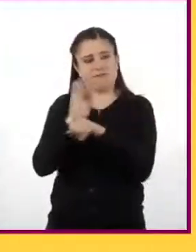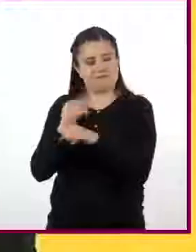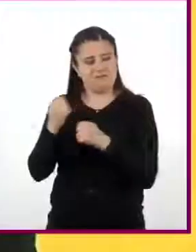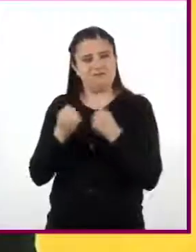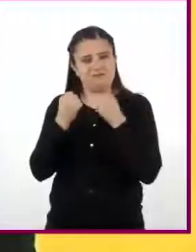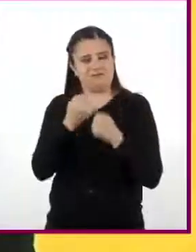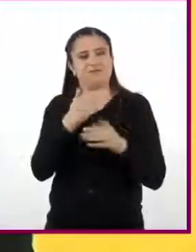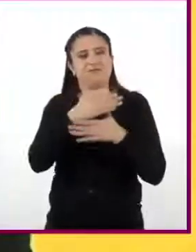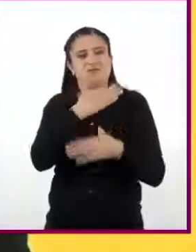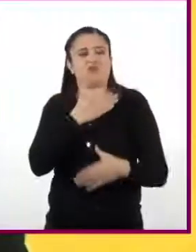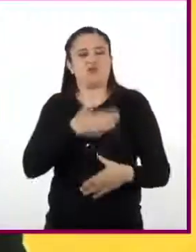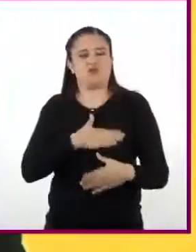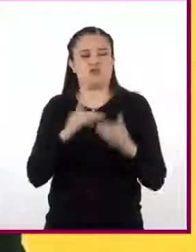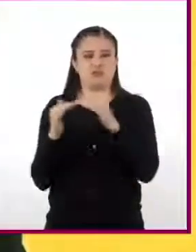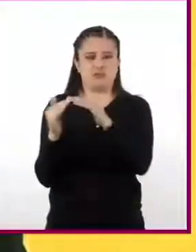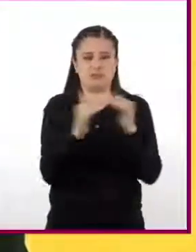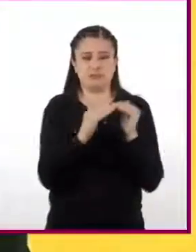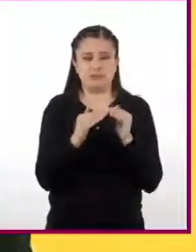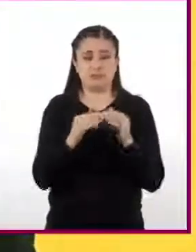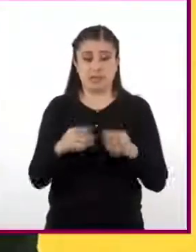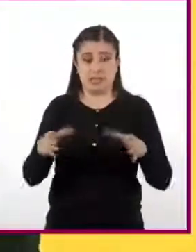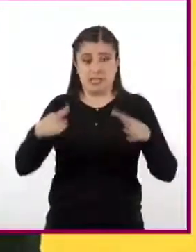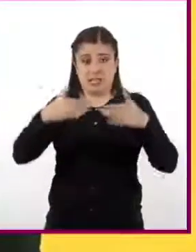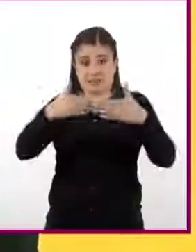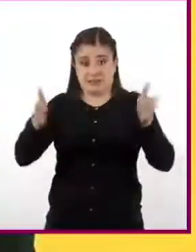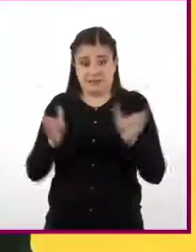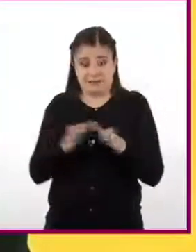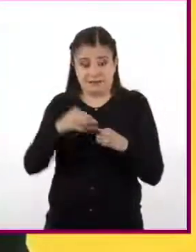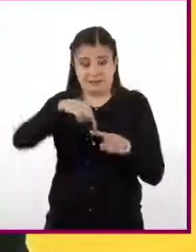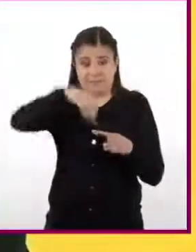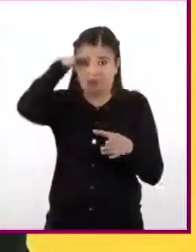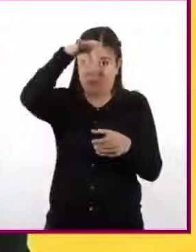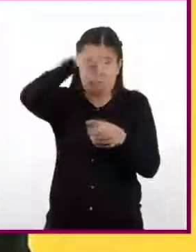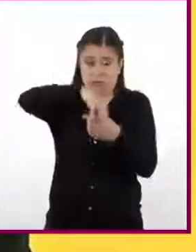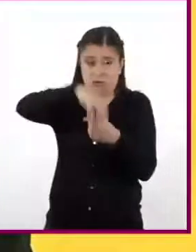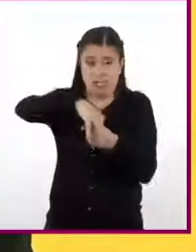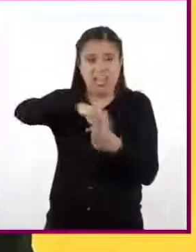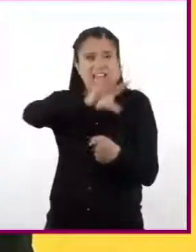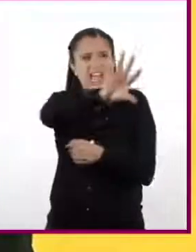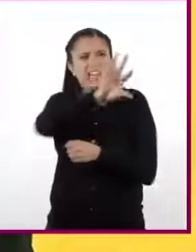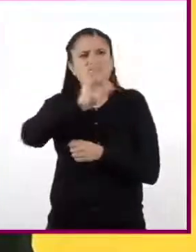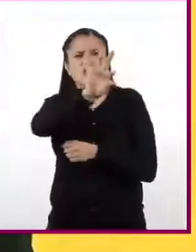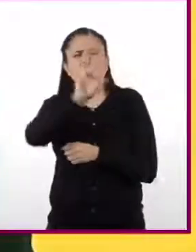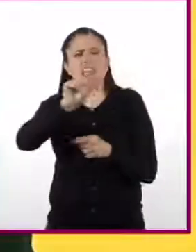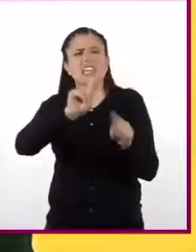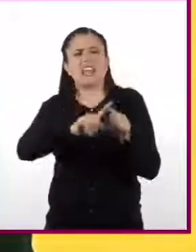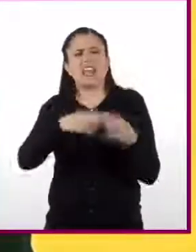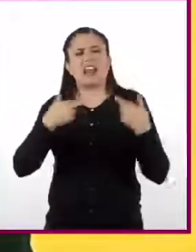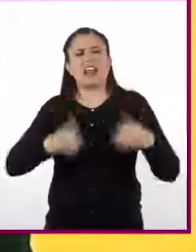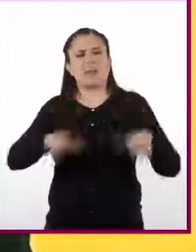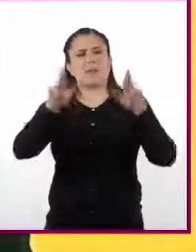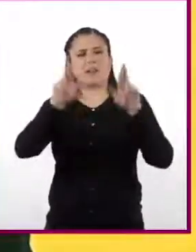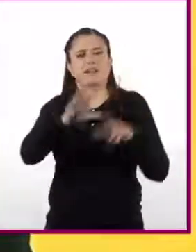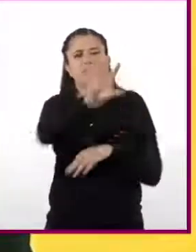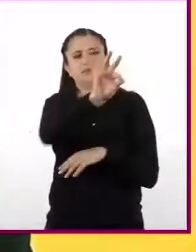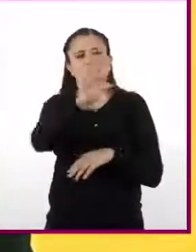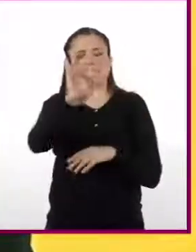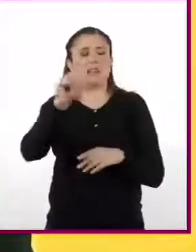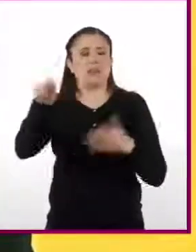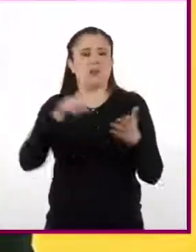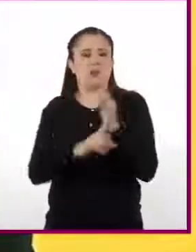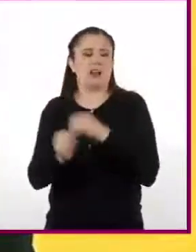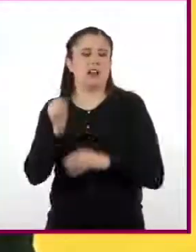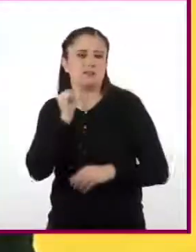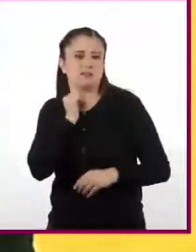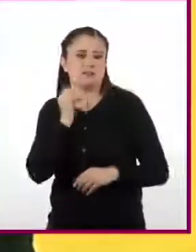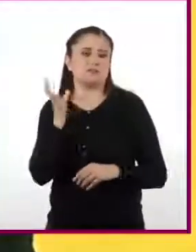democráticas. En las urnas, las ciudadanas y los ciudadanos escogen a quienes les van a representar en los congresos locales o